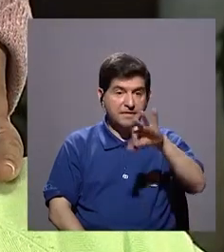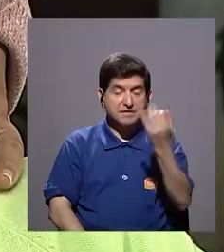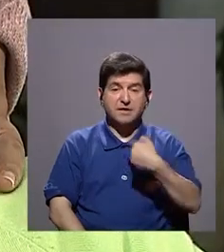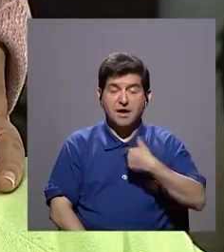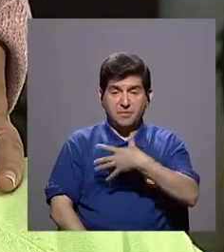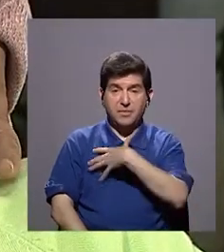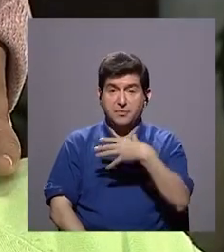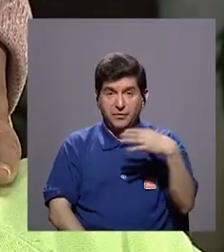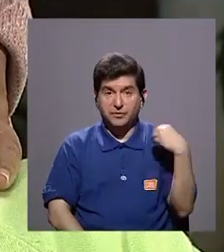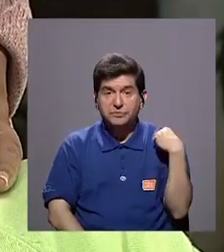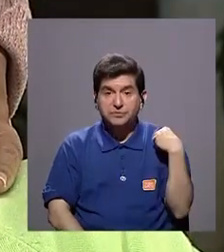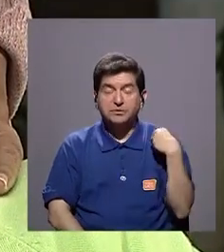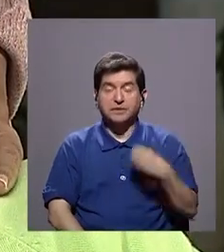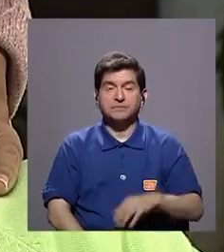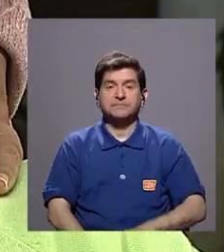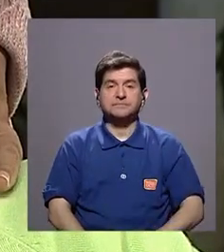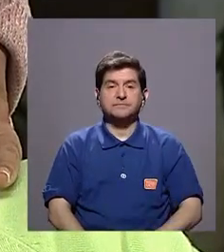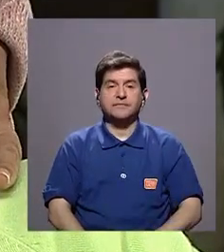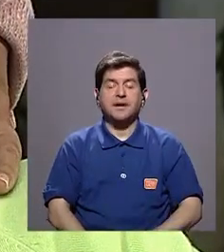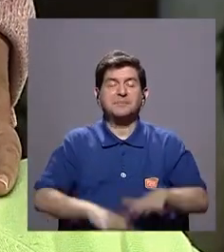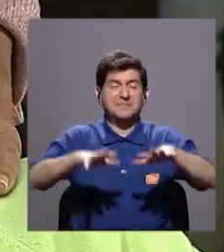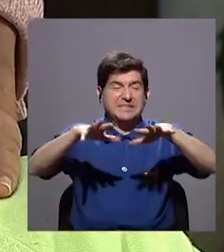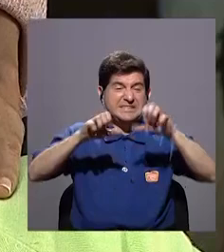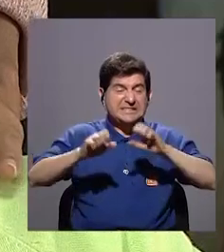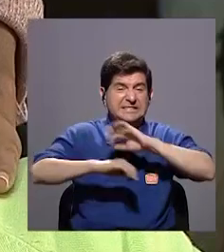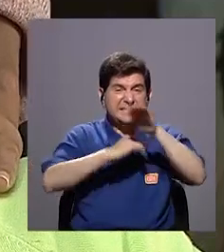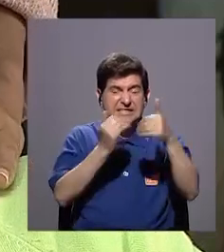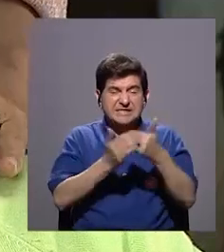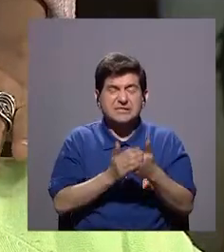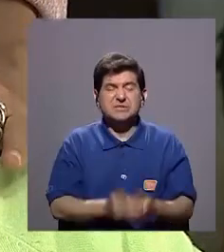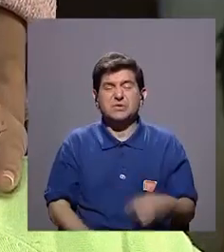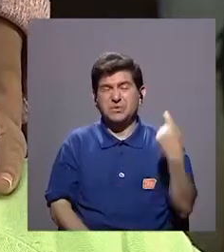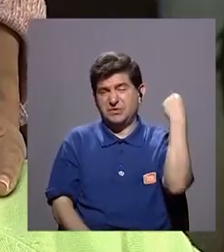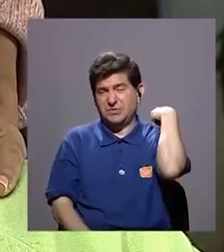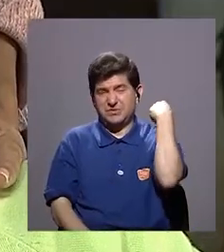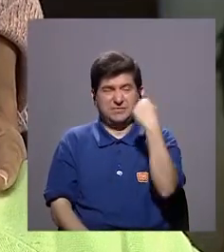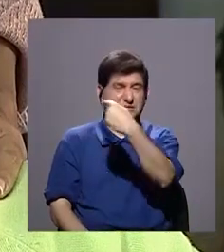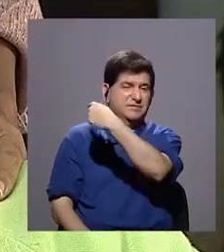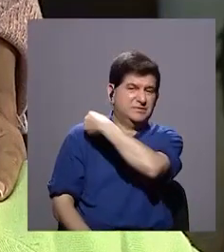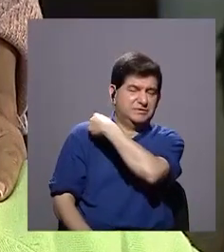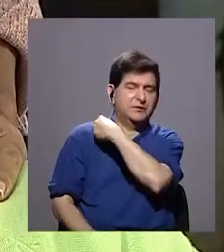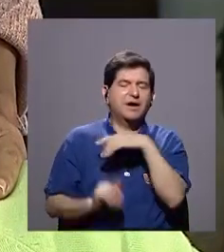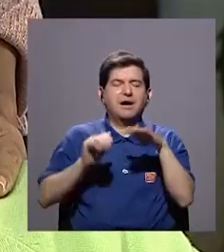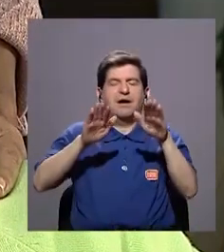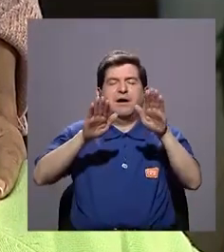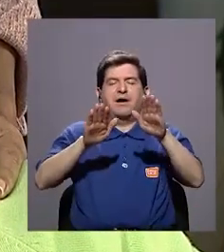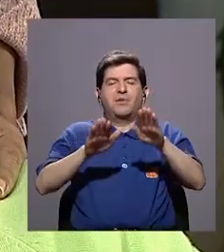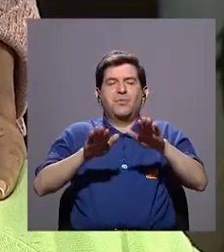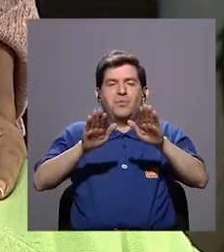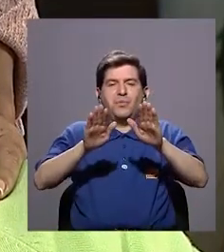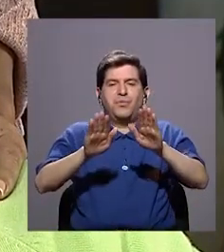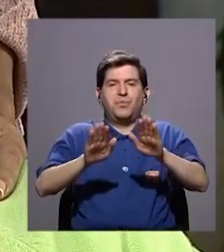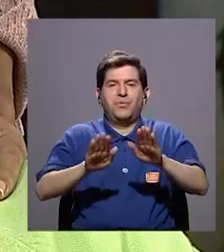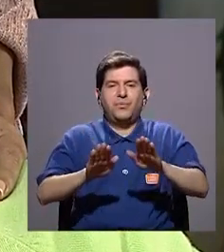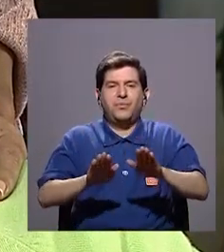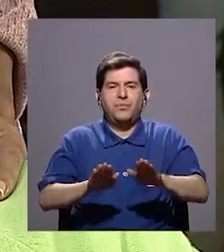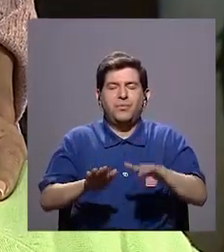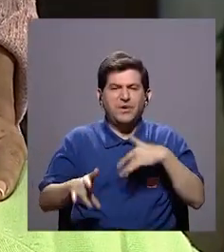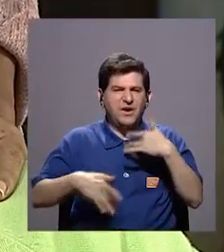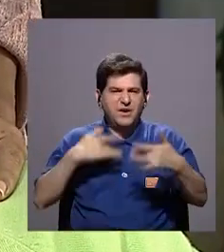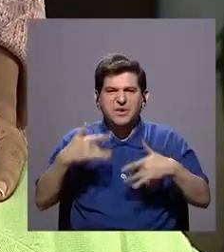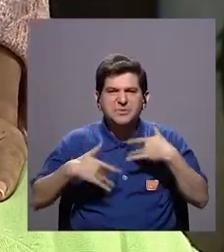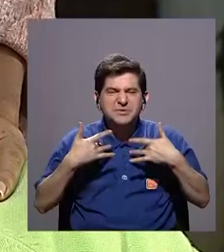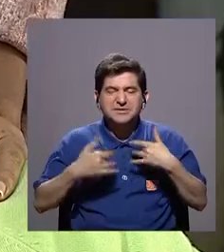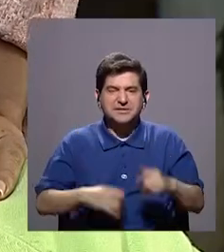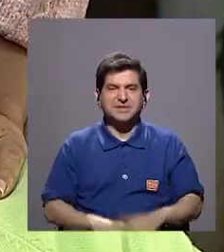Entonces, esta posición a mí me gusta mucho porque para el estrés, todo lo que cargamos en la espalda, entonces es muy relajante.